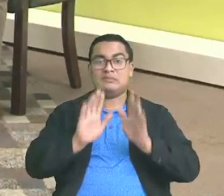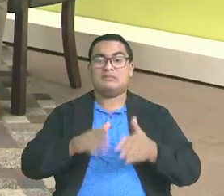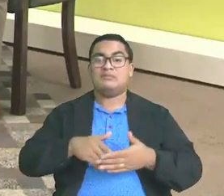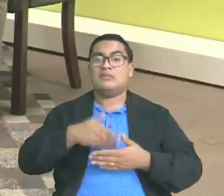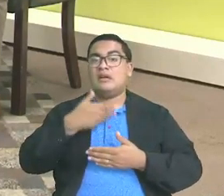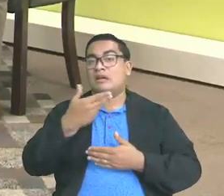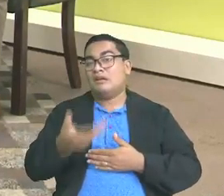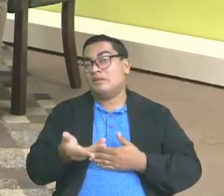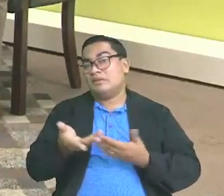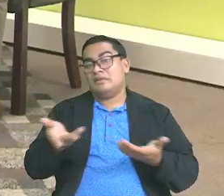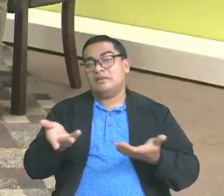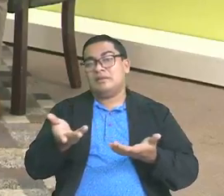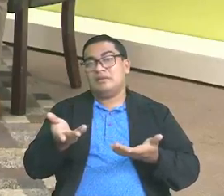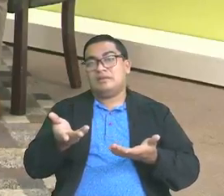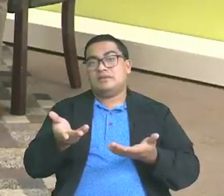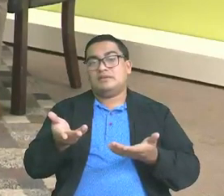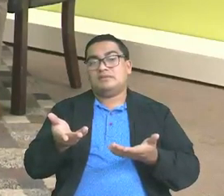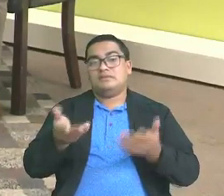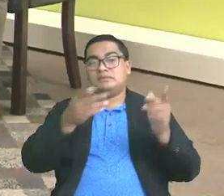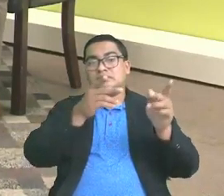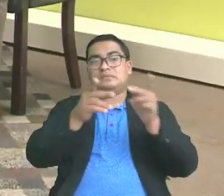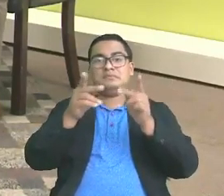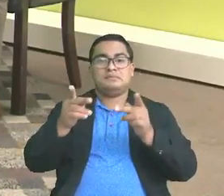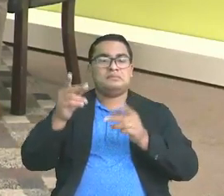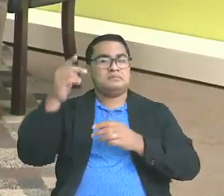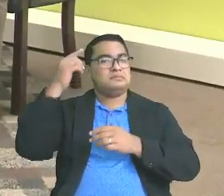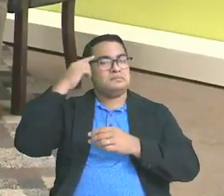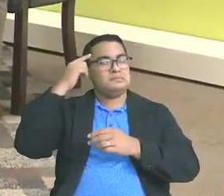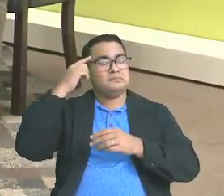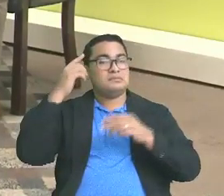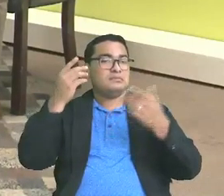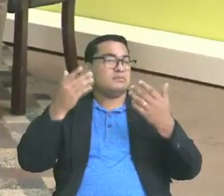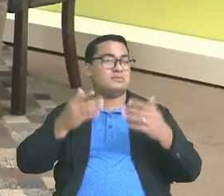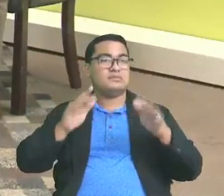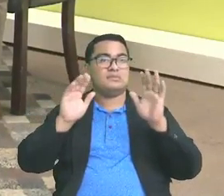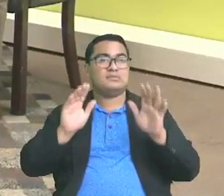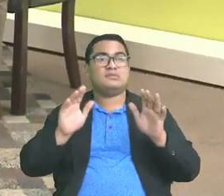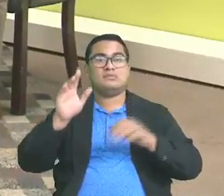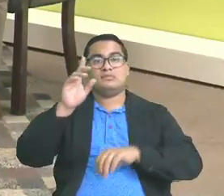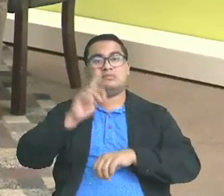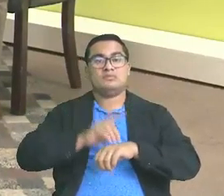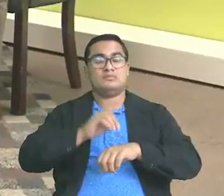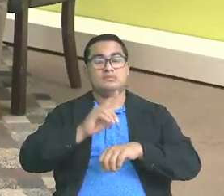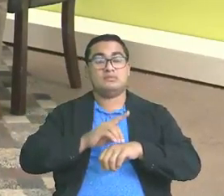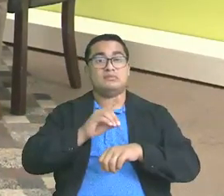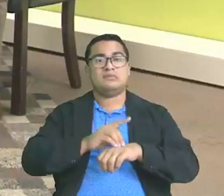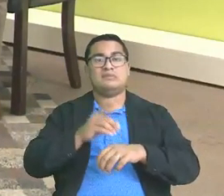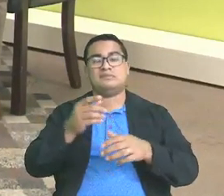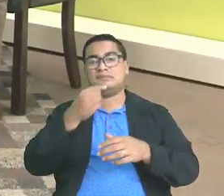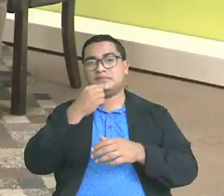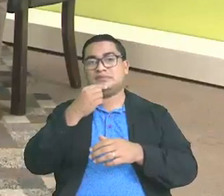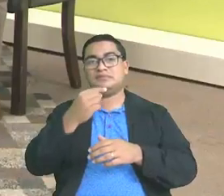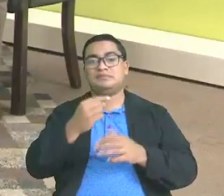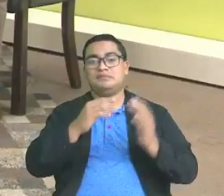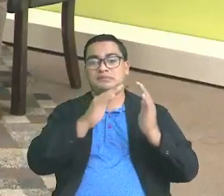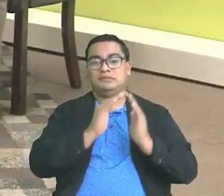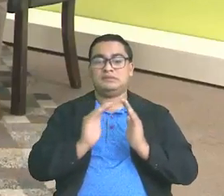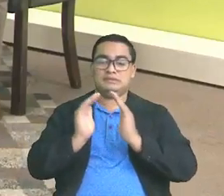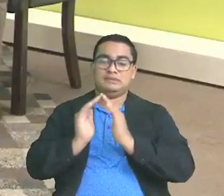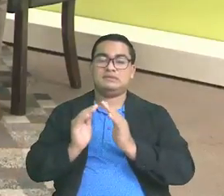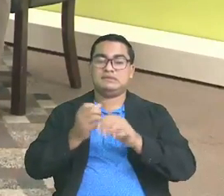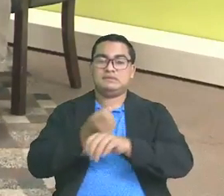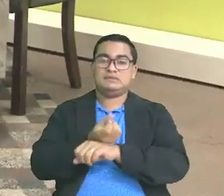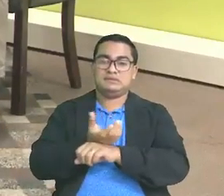duelen. Nuestra creencia popular y lo que nos transmiten los médicos de la comunidad, por decir el vecino que nos da